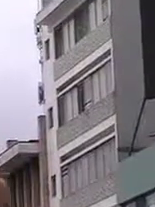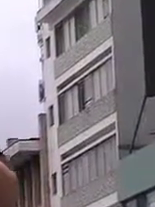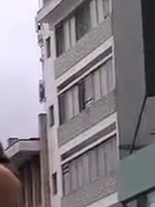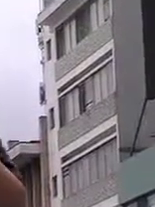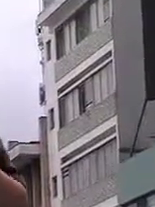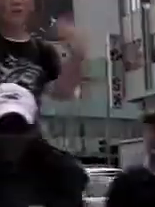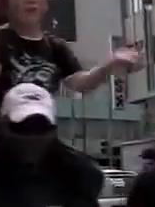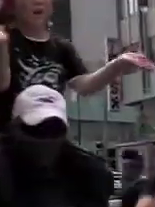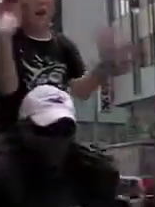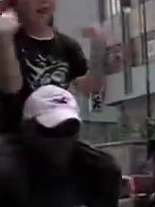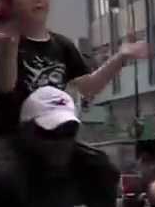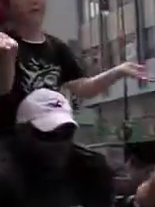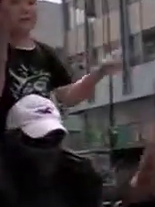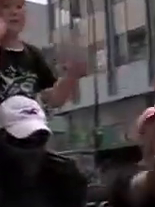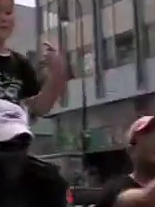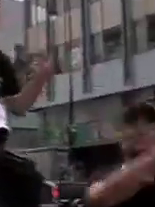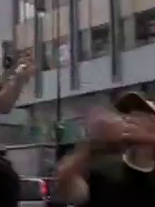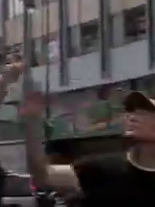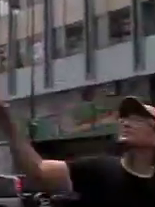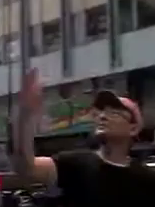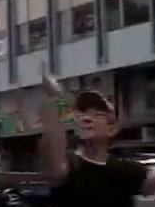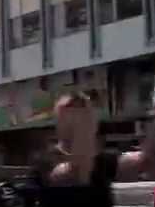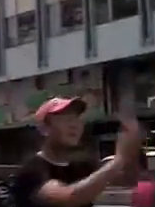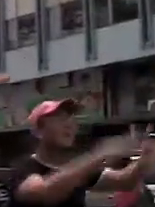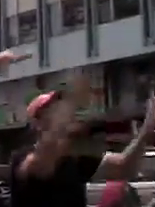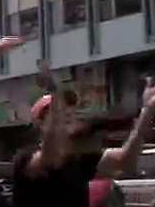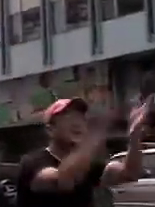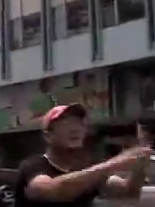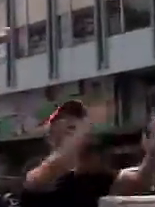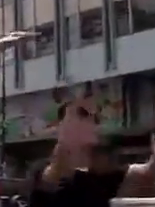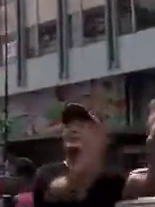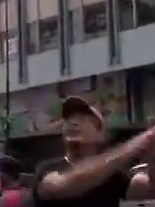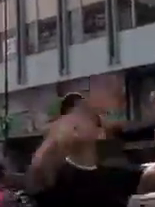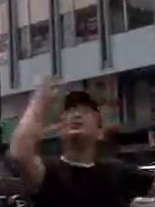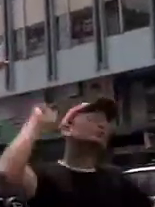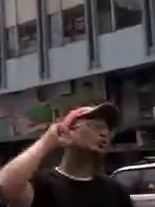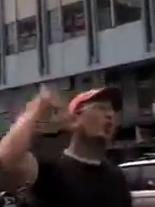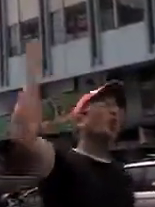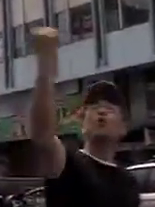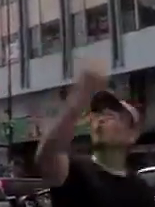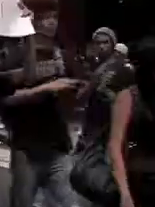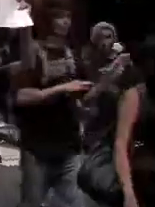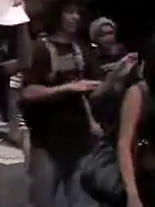alguna labor remunerada. ¿Qué le queda debiendo esta nueva administración a este sector?